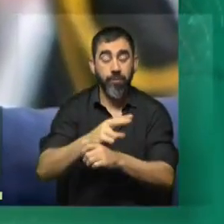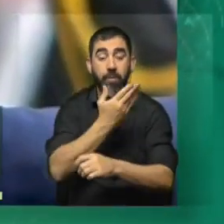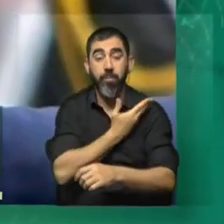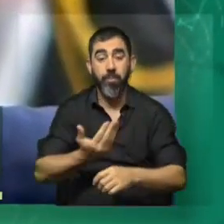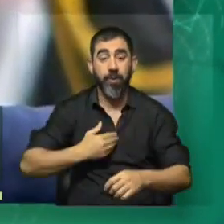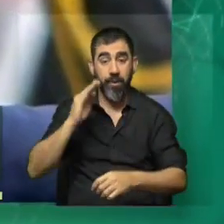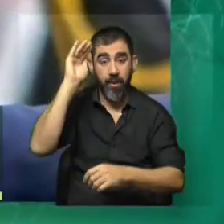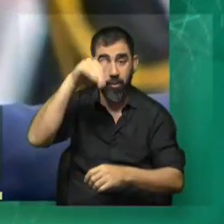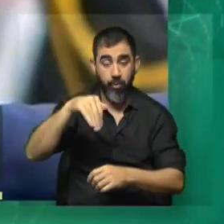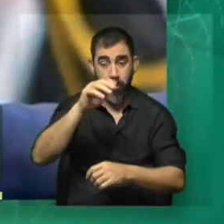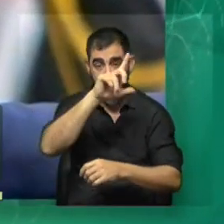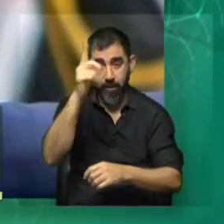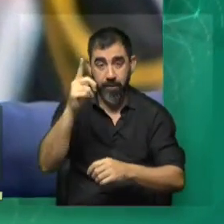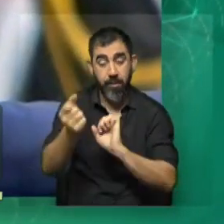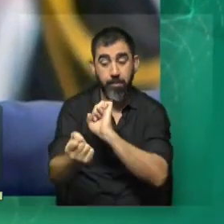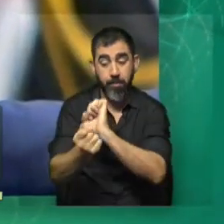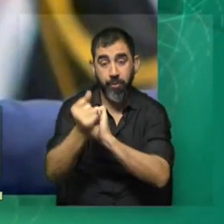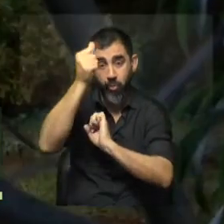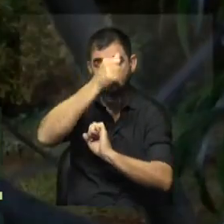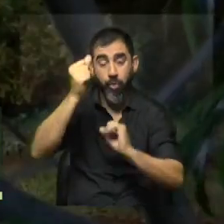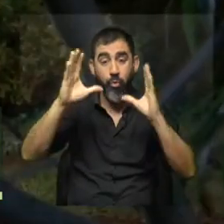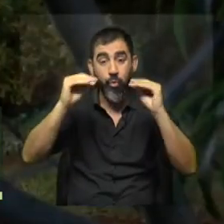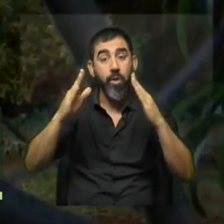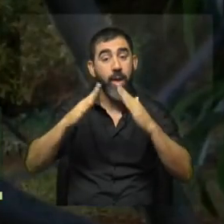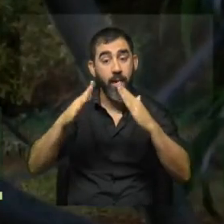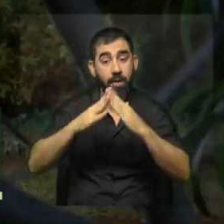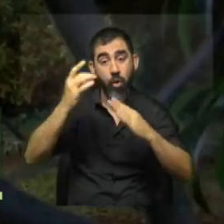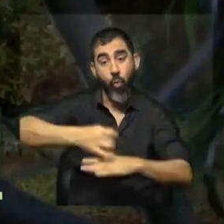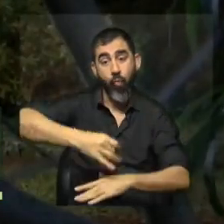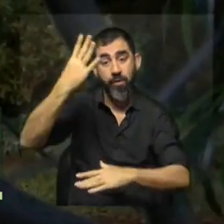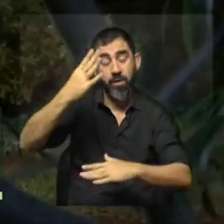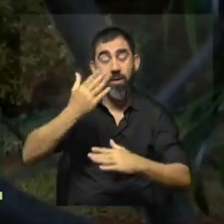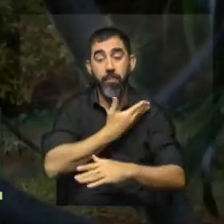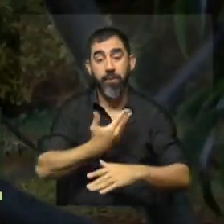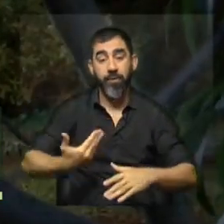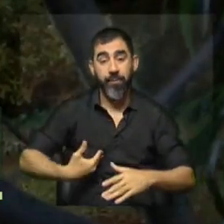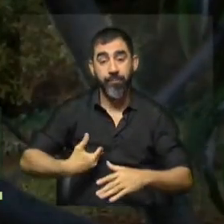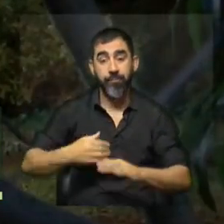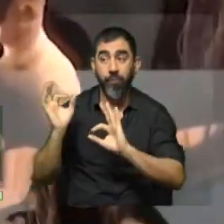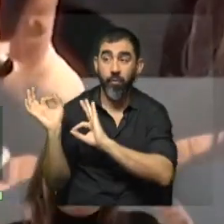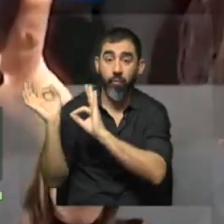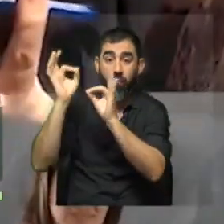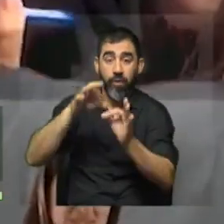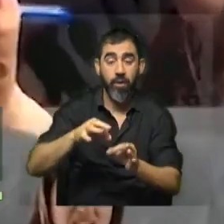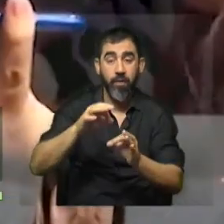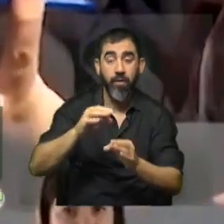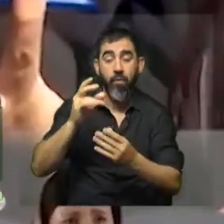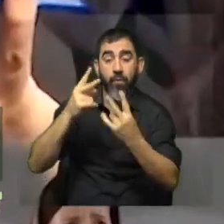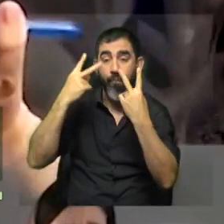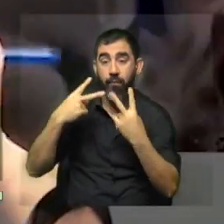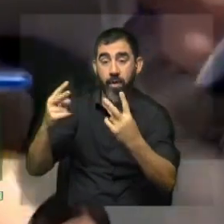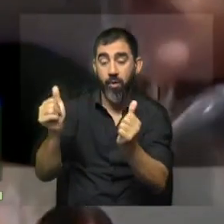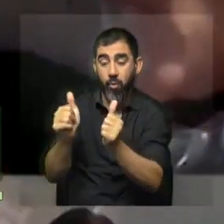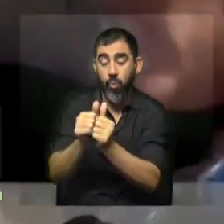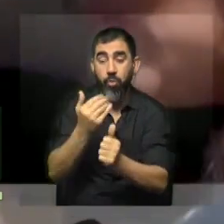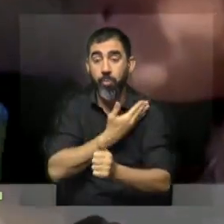de la República, Luis Lacalle Pou, fue detenido el domingo de noche en la residencia oficial de Suárez y Reyes cuando regresaba de un viaje al exterior con el mandatario